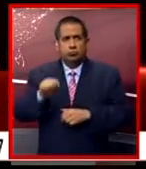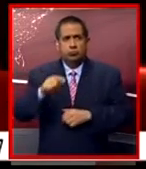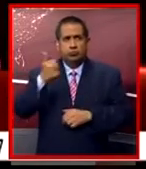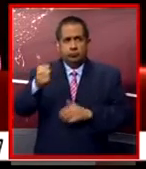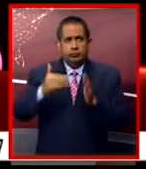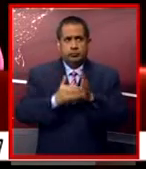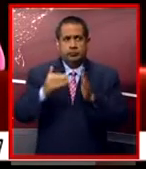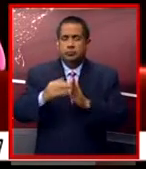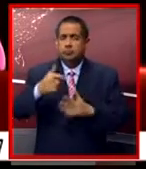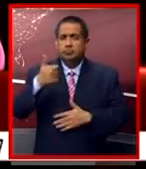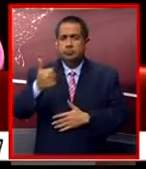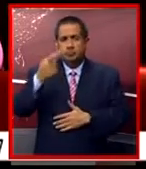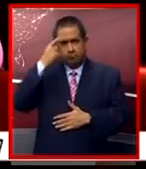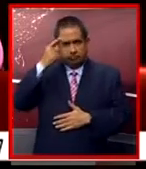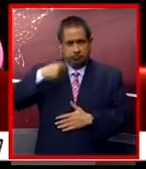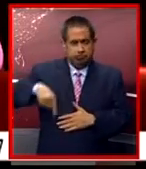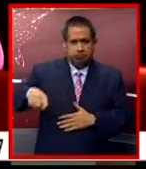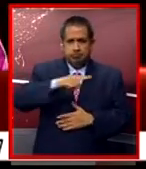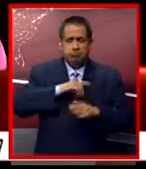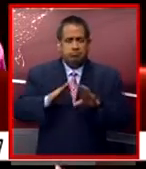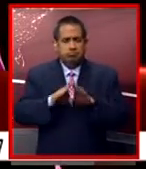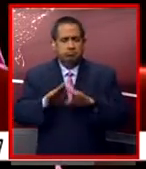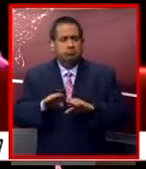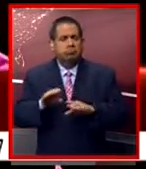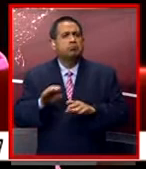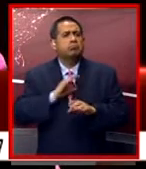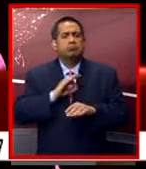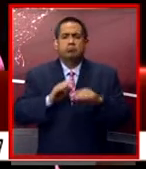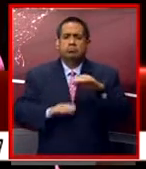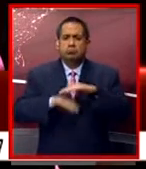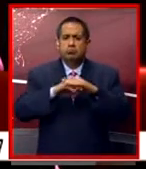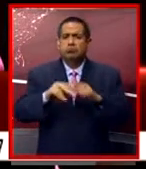22.800.6 millones de pesos para alcanzar un monto de